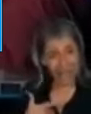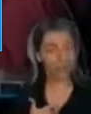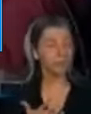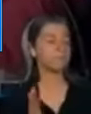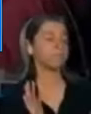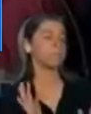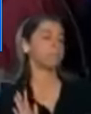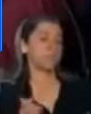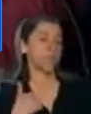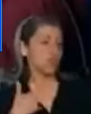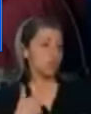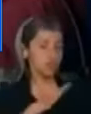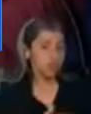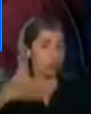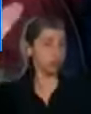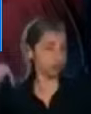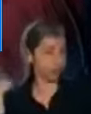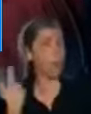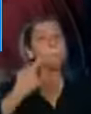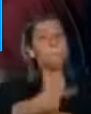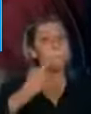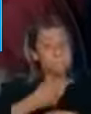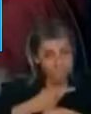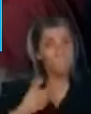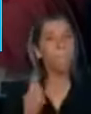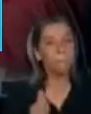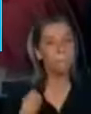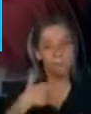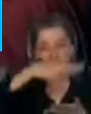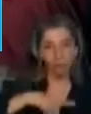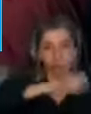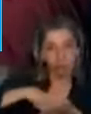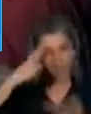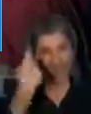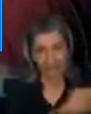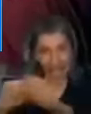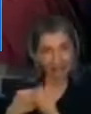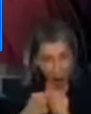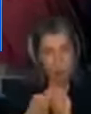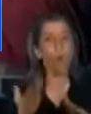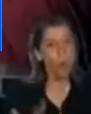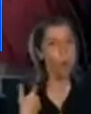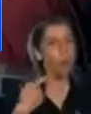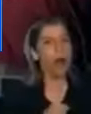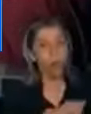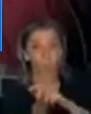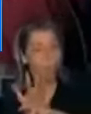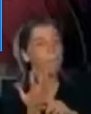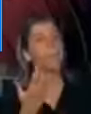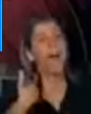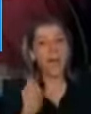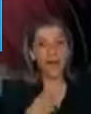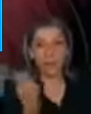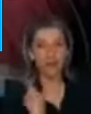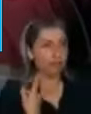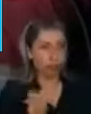que todos fueron, digamos, con un sólido paquete de propuestas o enunciados al debate, ¿sí?